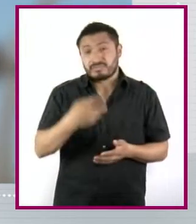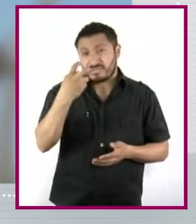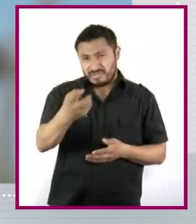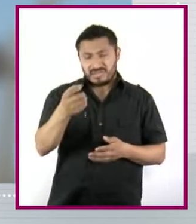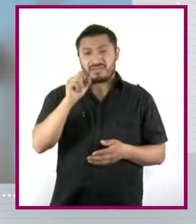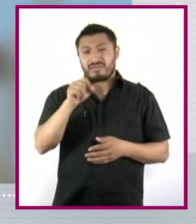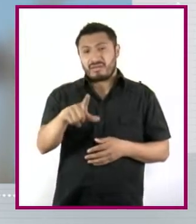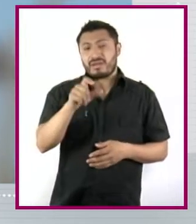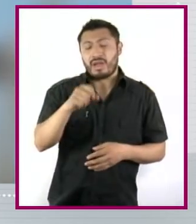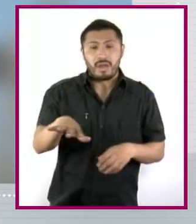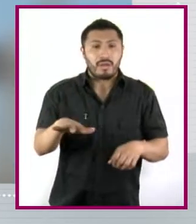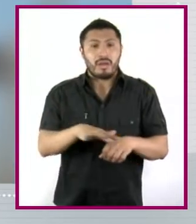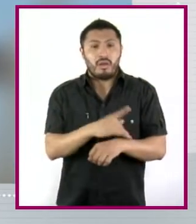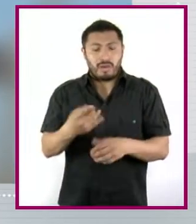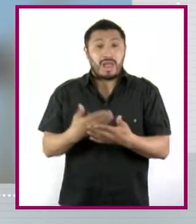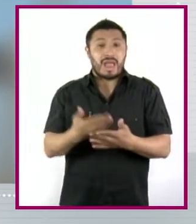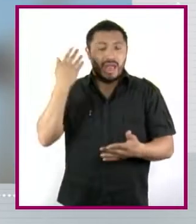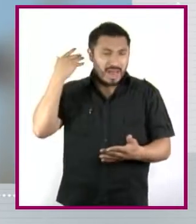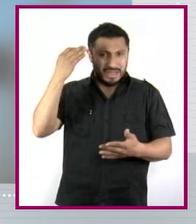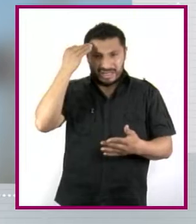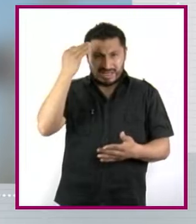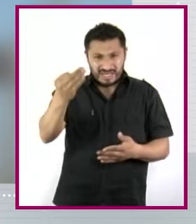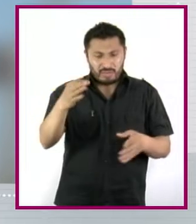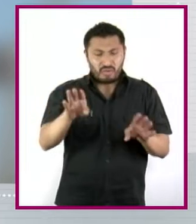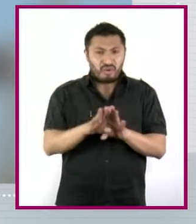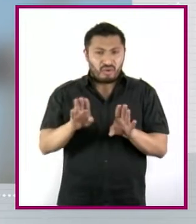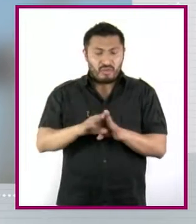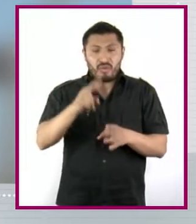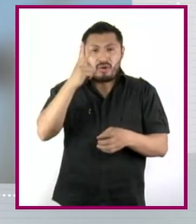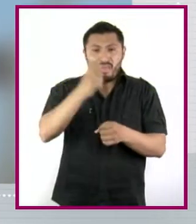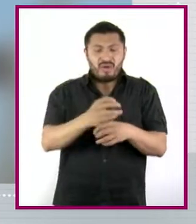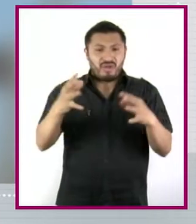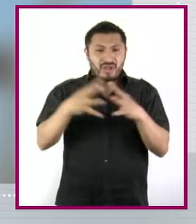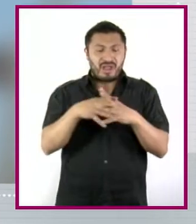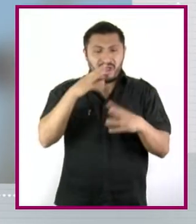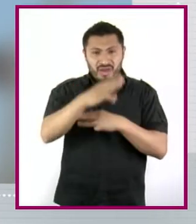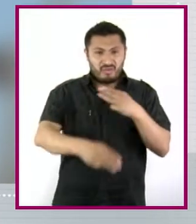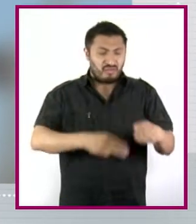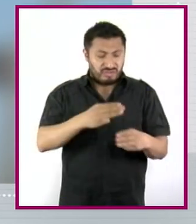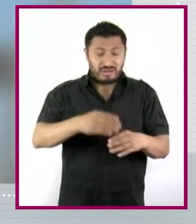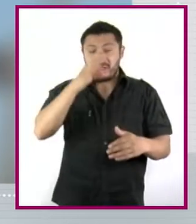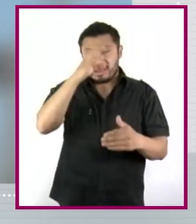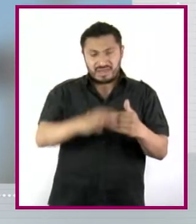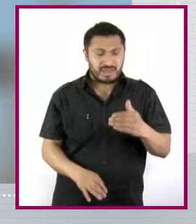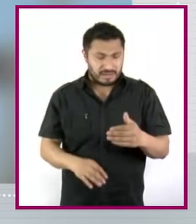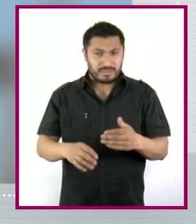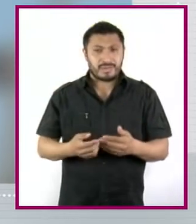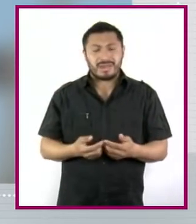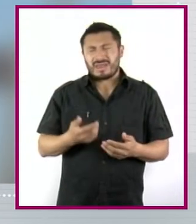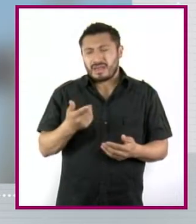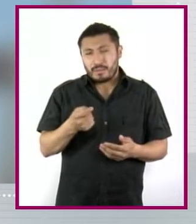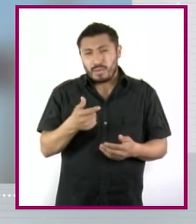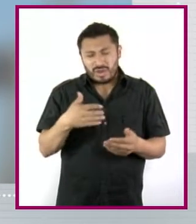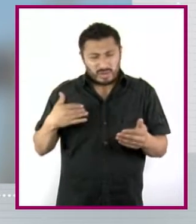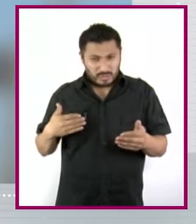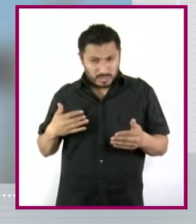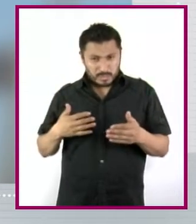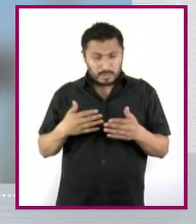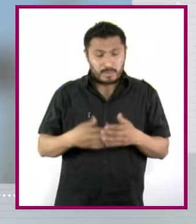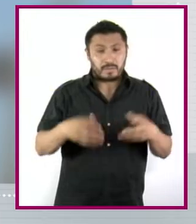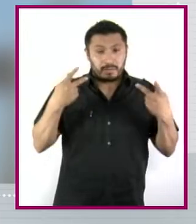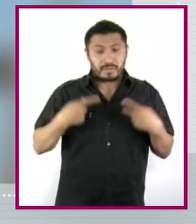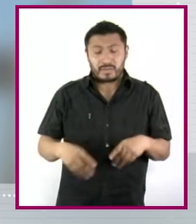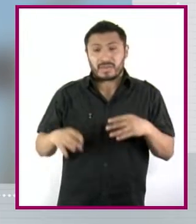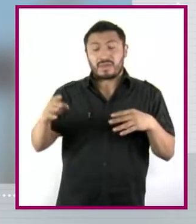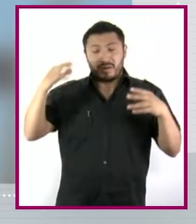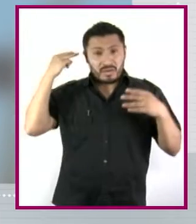también pues desde los tiempos después de la Segunda Guerra Mundial o durante la Segunda Guerra Mundial, cuando nuestros michoacanos pues se van de